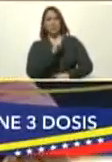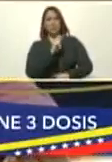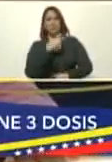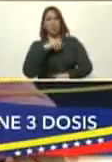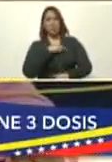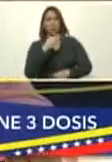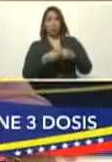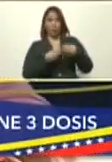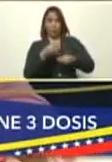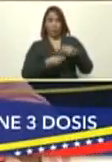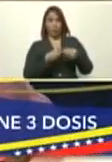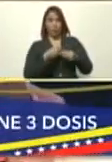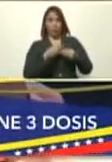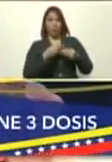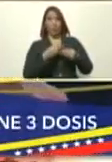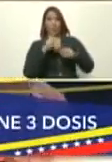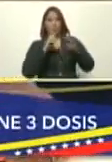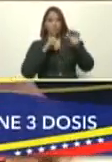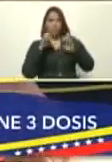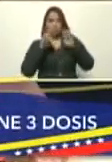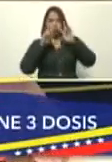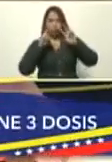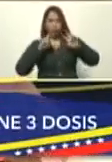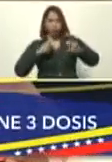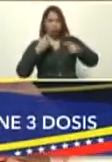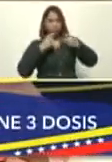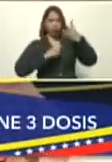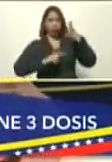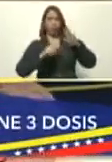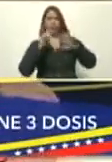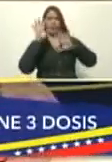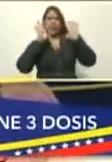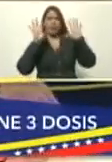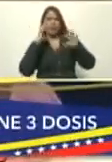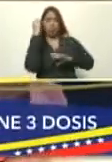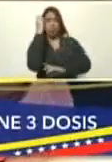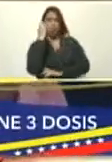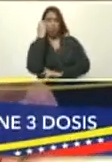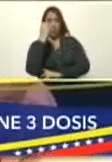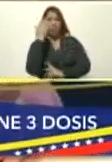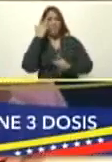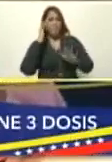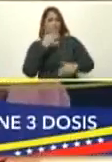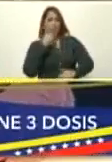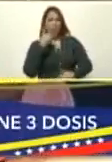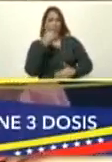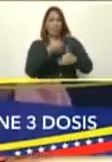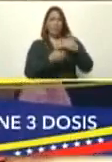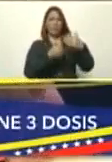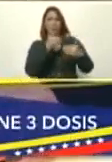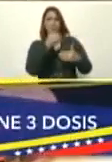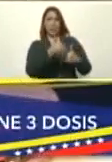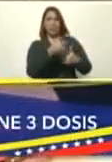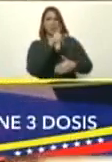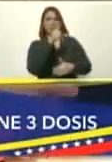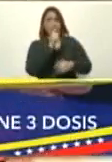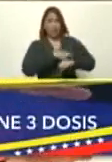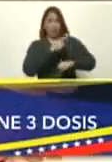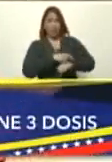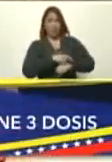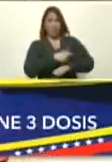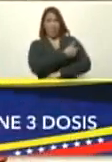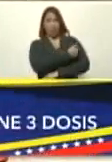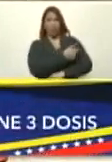hecho valoración de estudios a nivel de otros países en Europa y es preferible avanzar el tiempo de